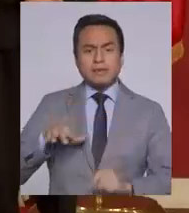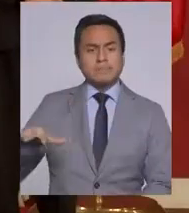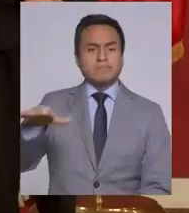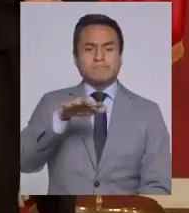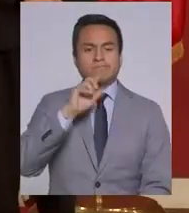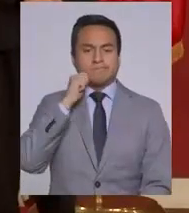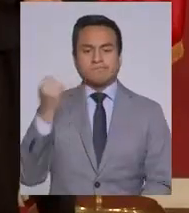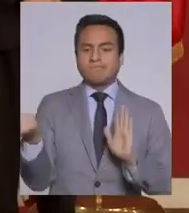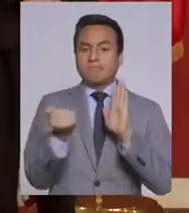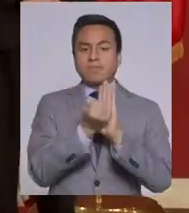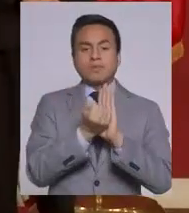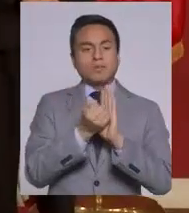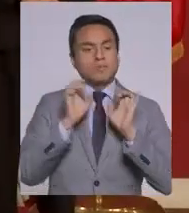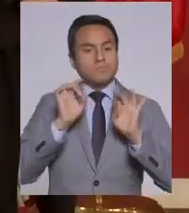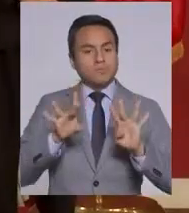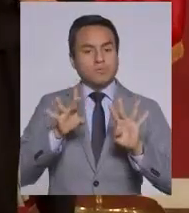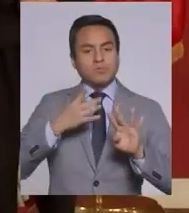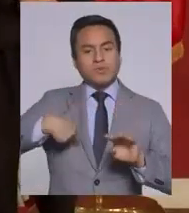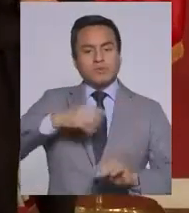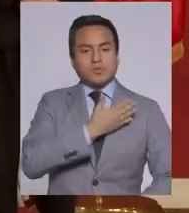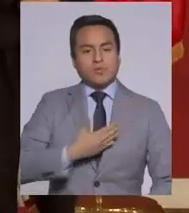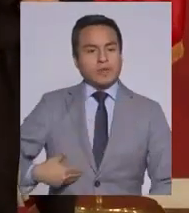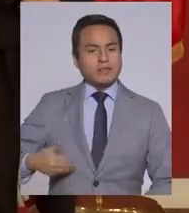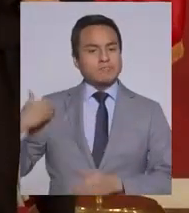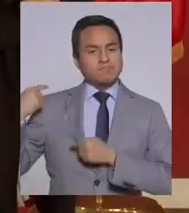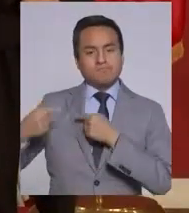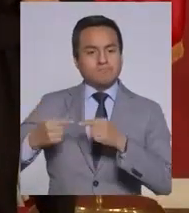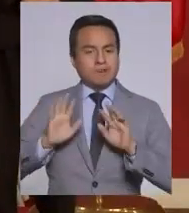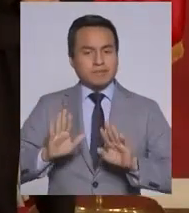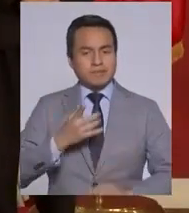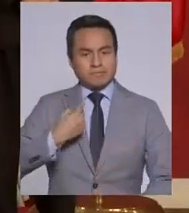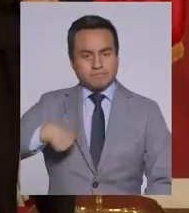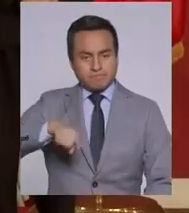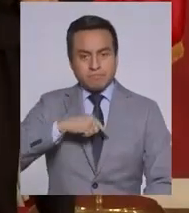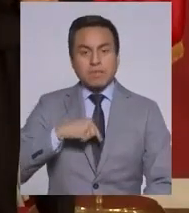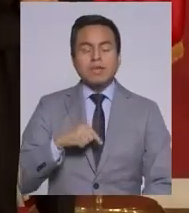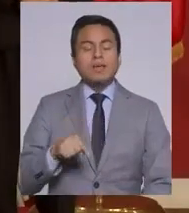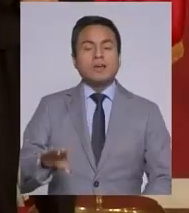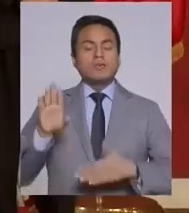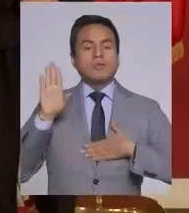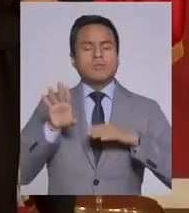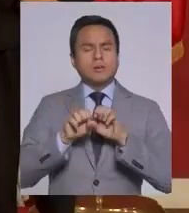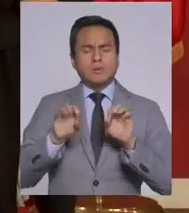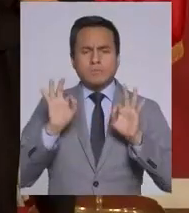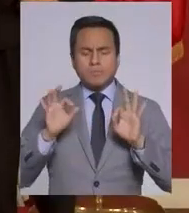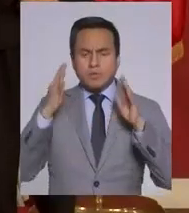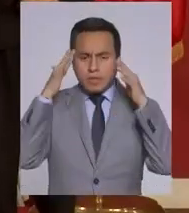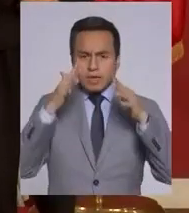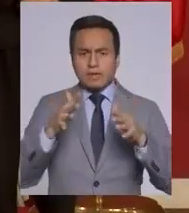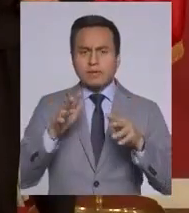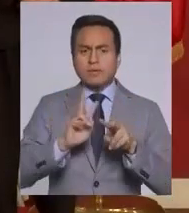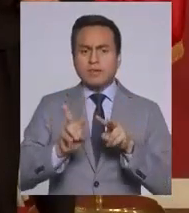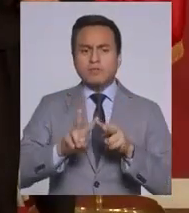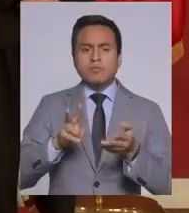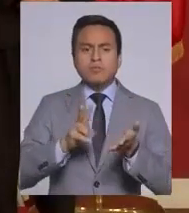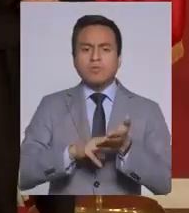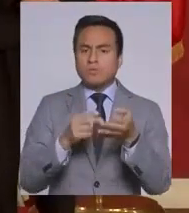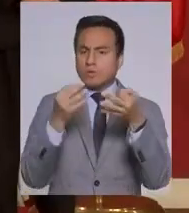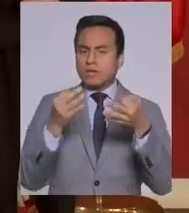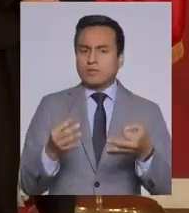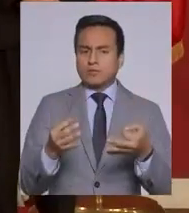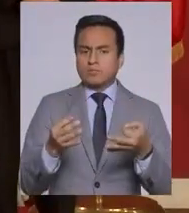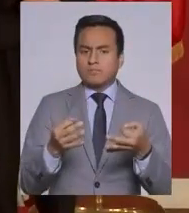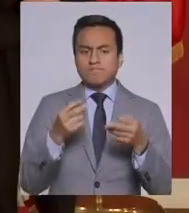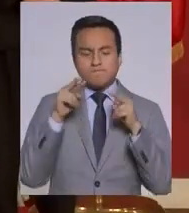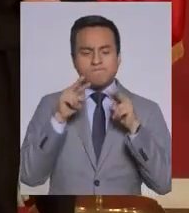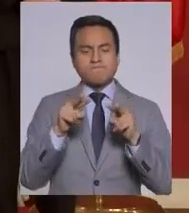ha sido un sello permanente de nuestros gobiernos. Y esta prioridad y compromiso se ha reflejado en hechos concretos que